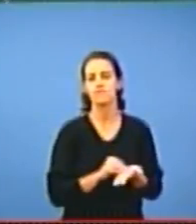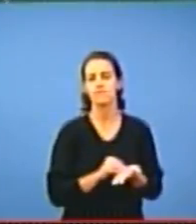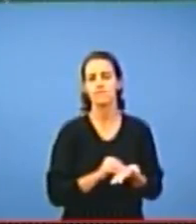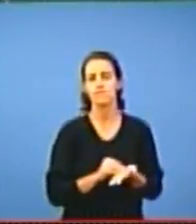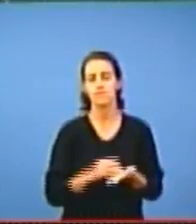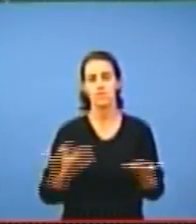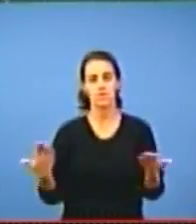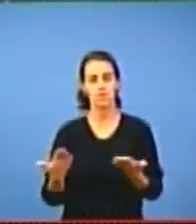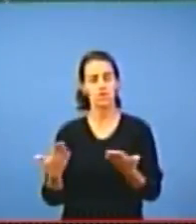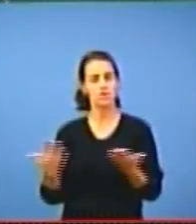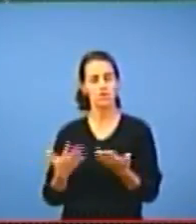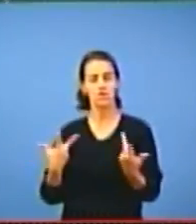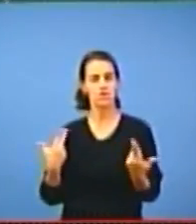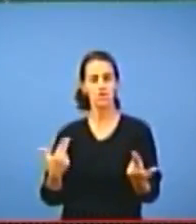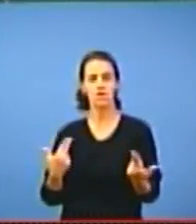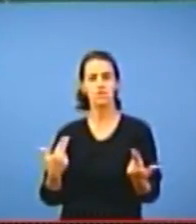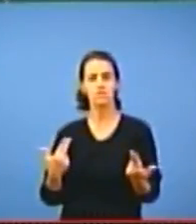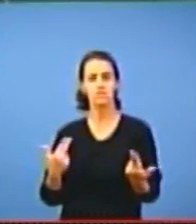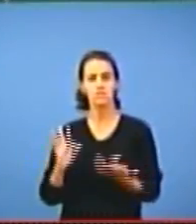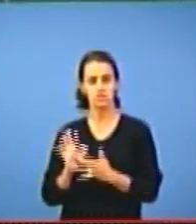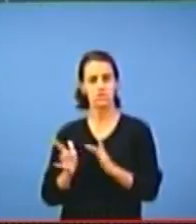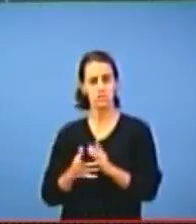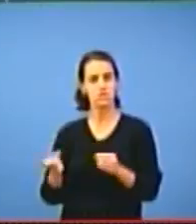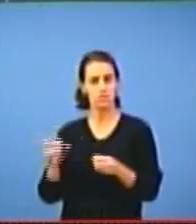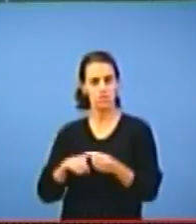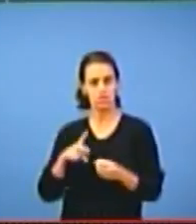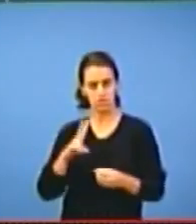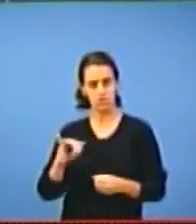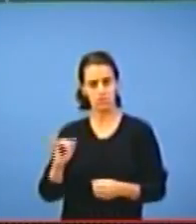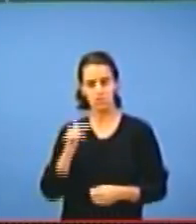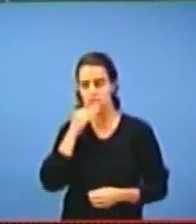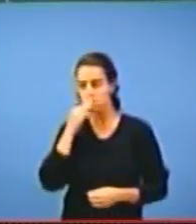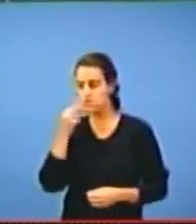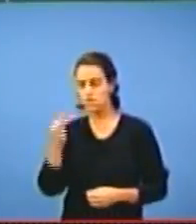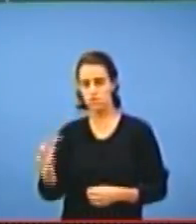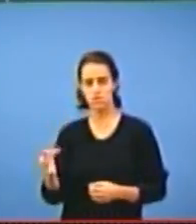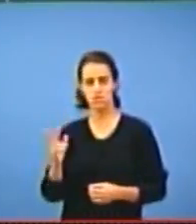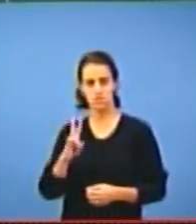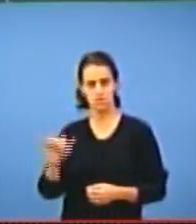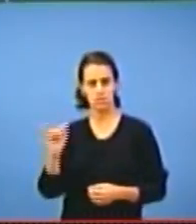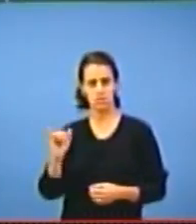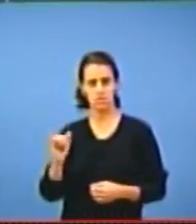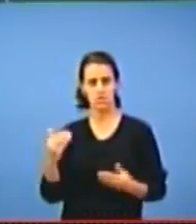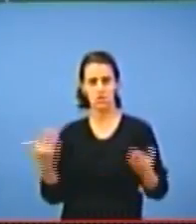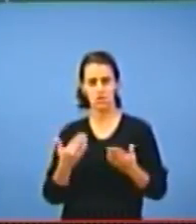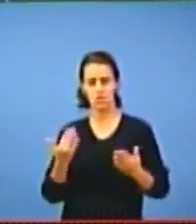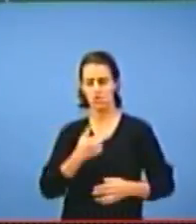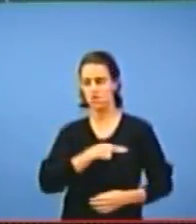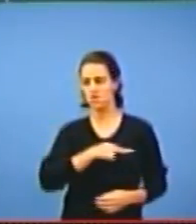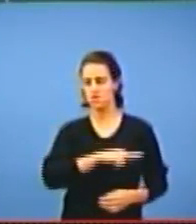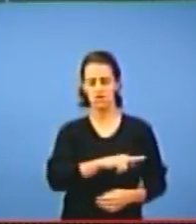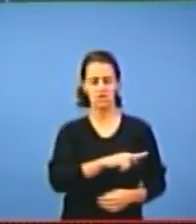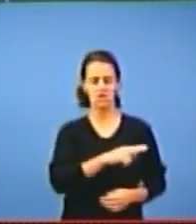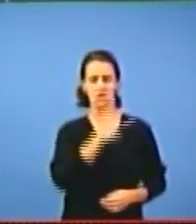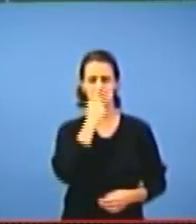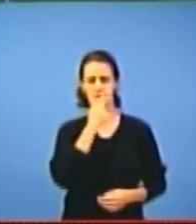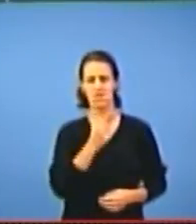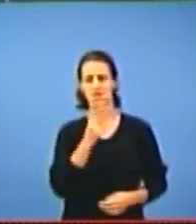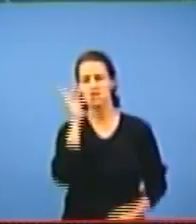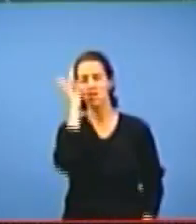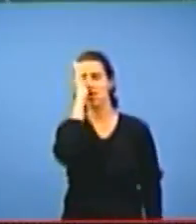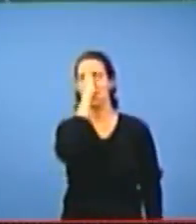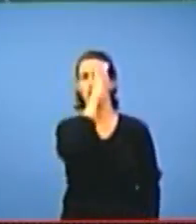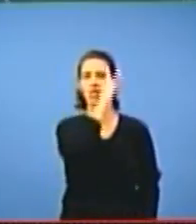Hoy es lo mismo, pasa lo mismo. En breve Jesús va a volver, pronto. Hay un evangelio ahí que está durmiendo. Él